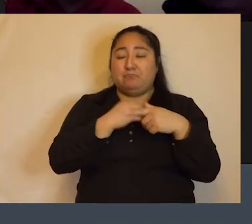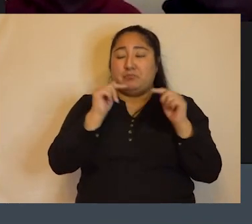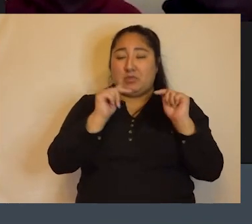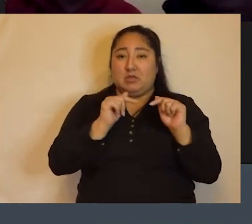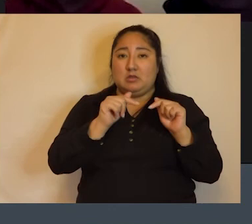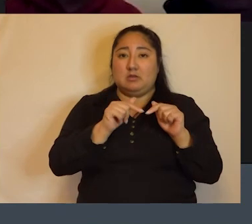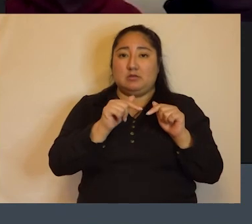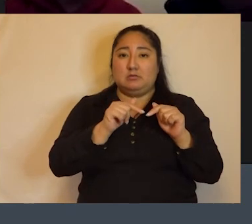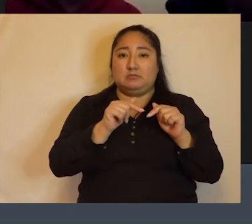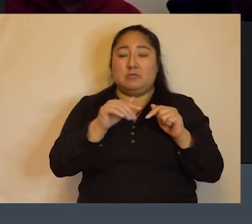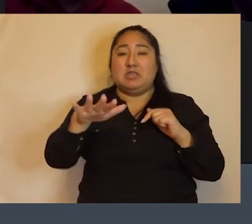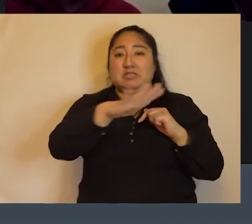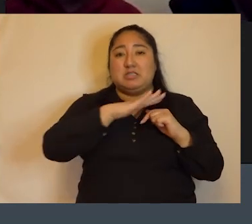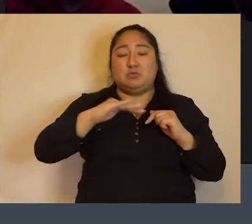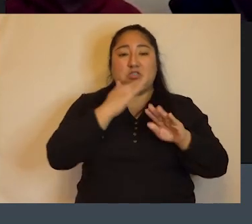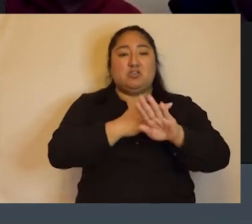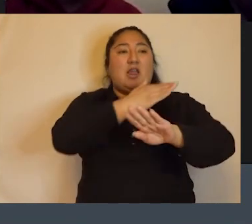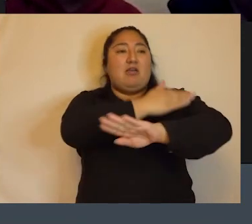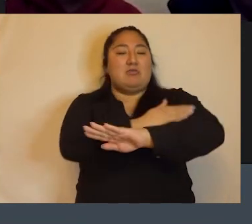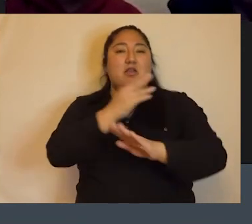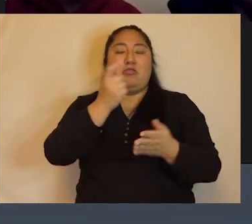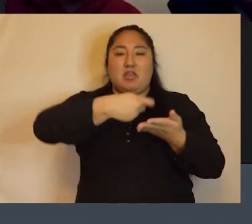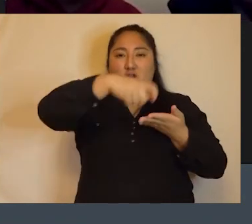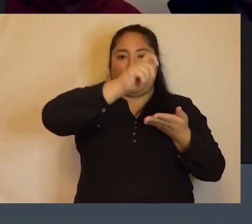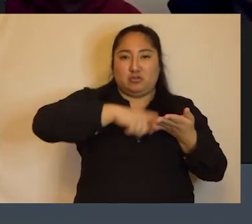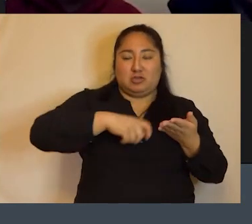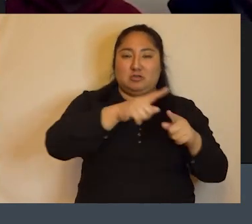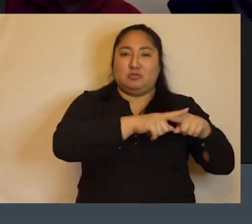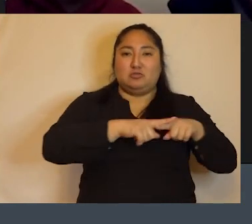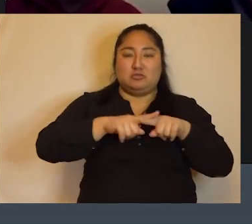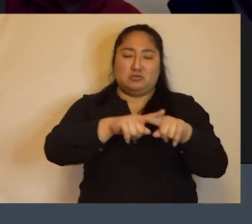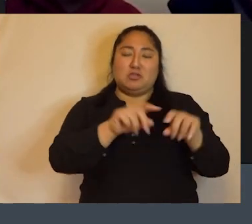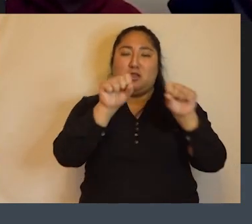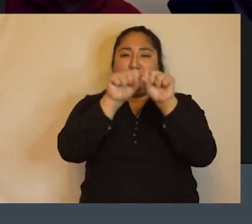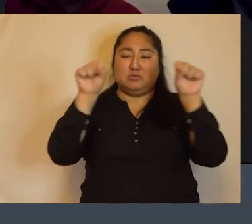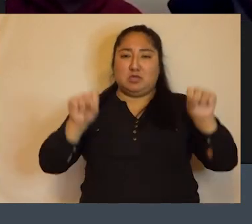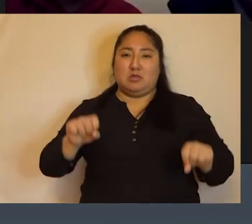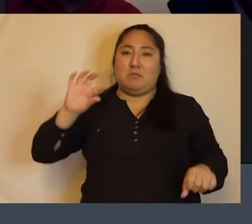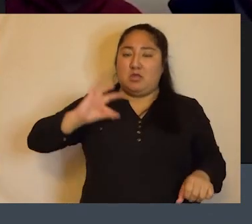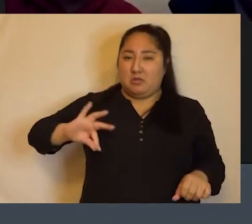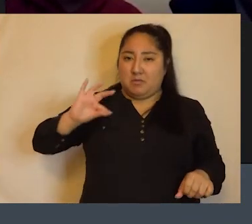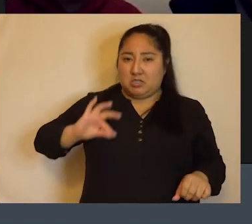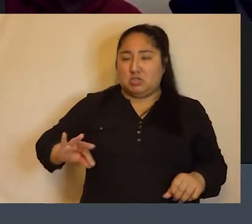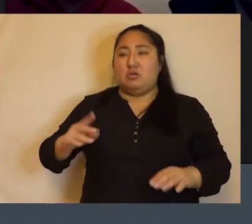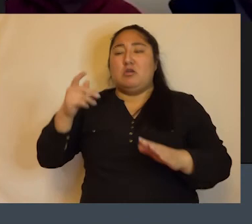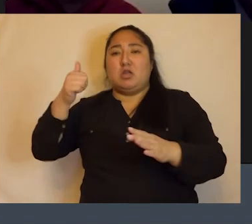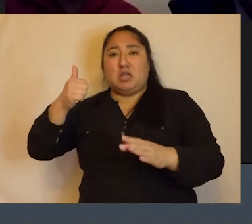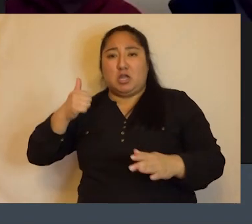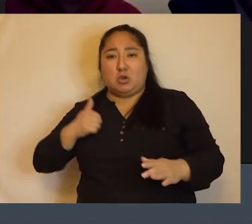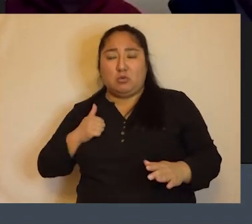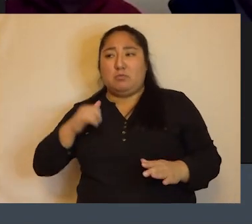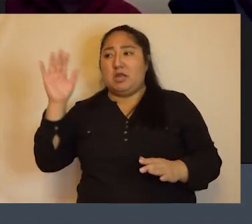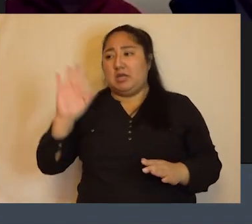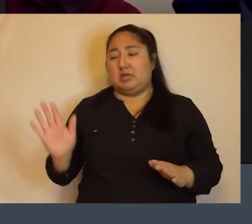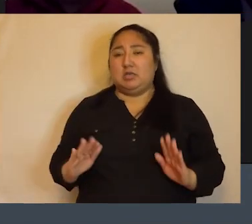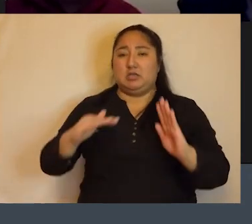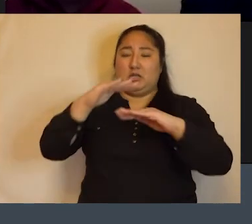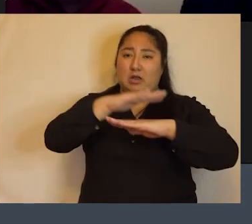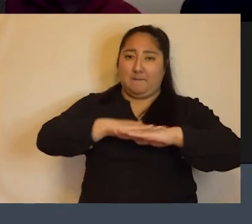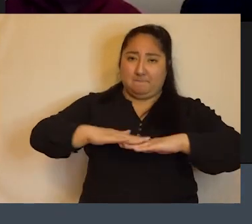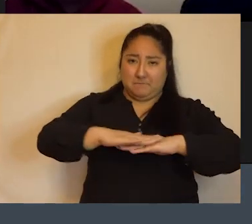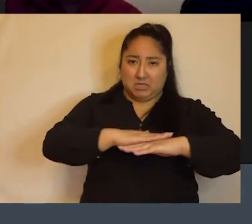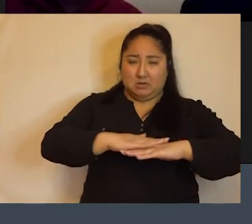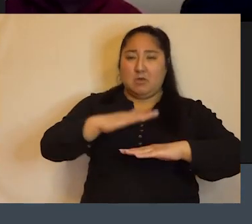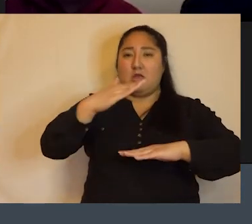la situación que está detrás del contrato social, que tiene que ser un sistema de pensiones que cumple estándares mínimos que como sociedad tenemos que